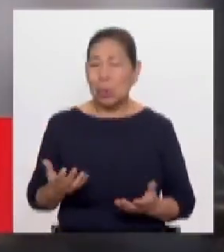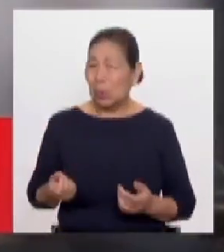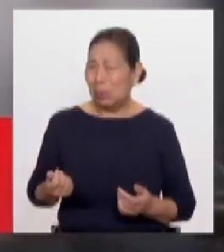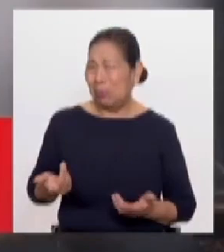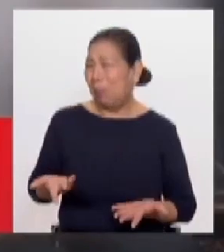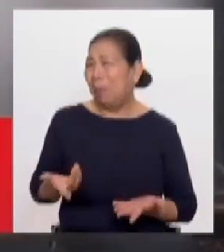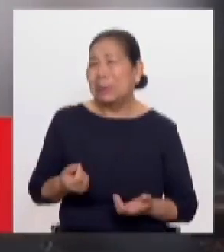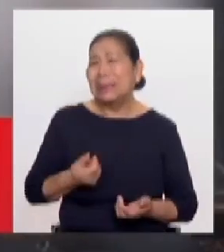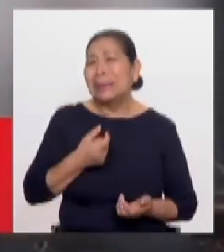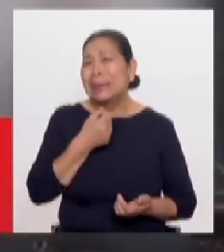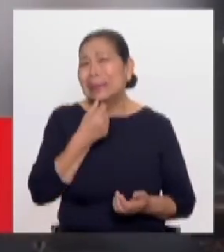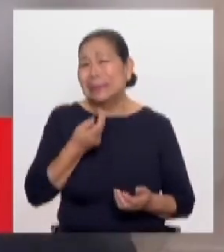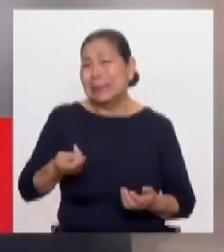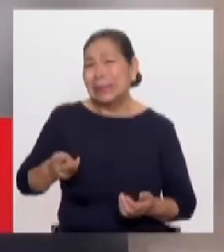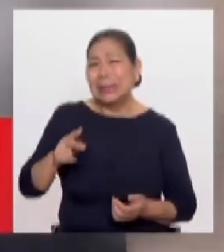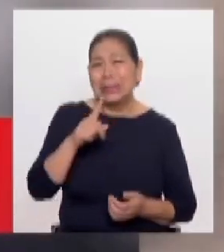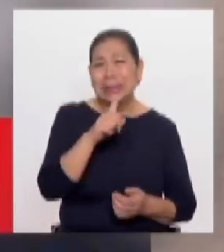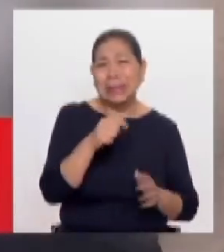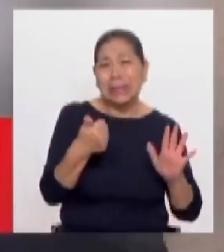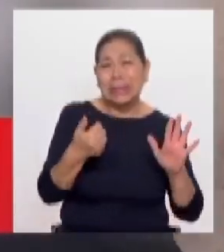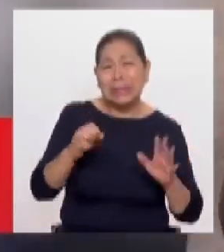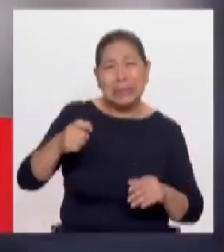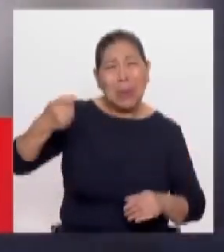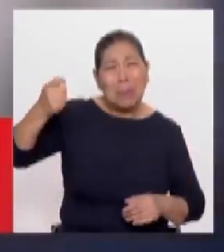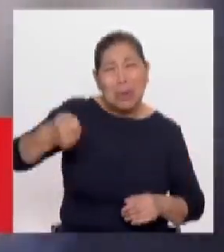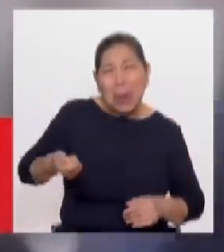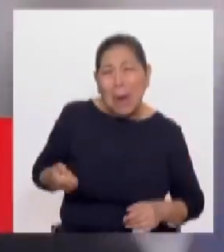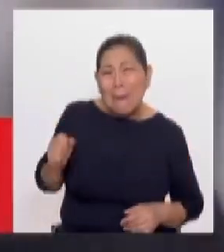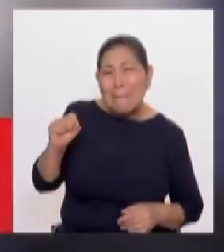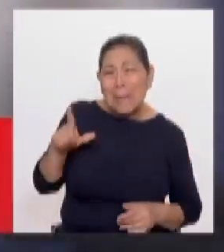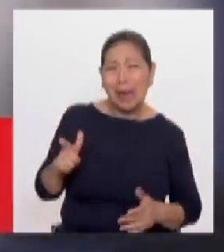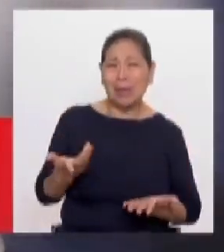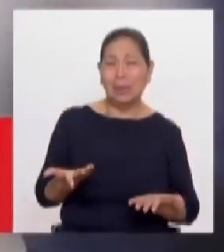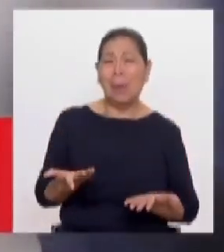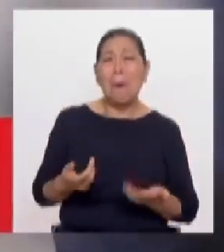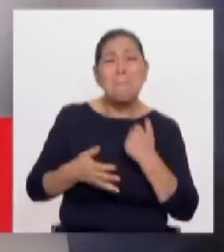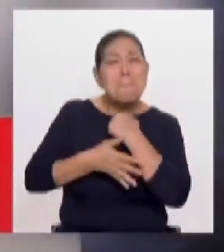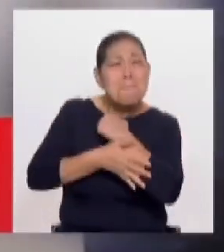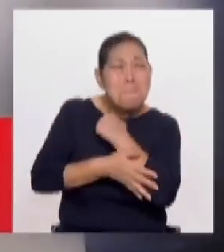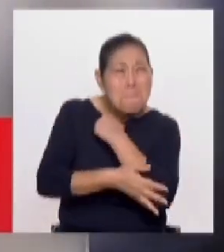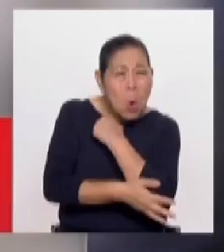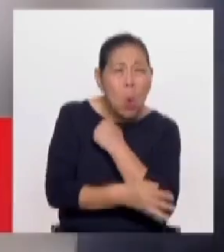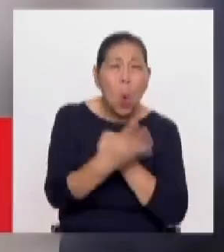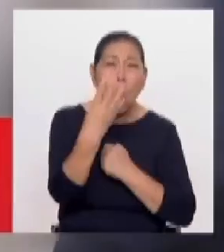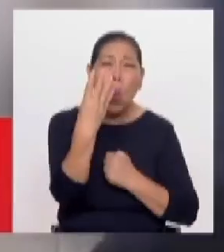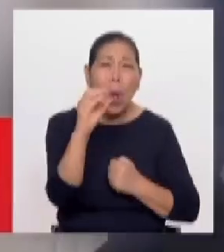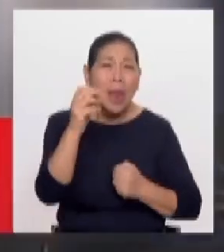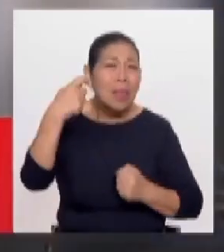inflación interanual que supera el 160% y una tasa de pobreza de 40%.